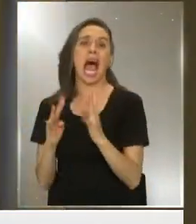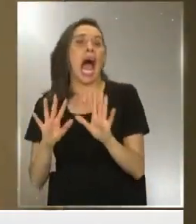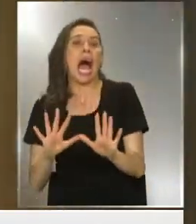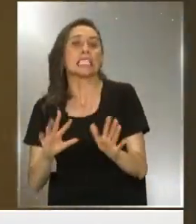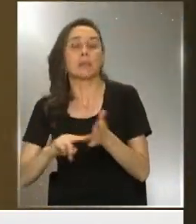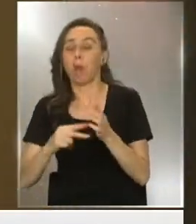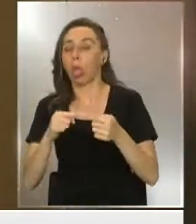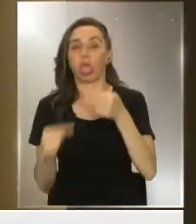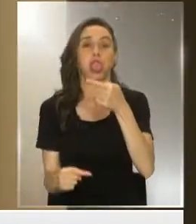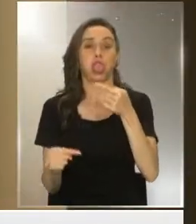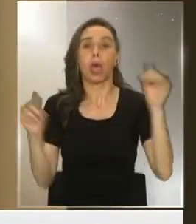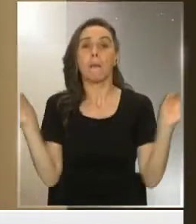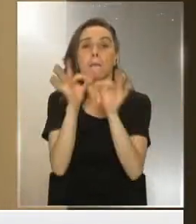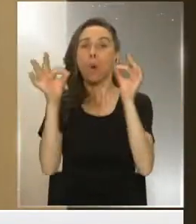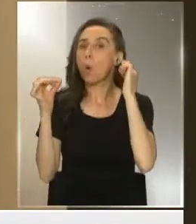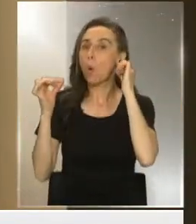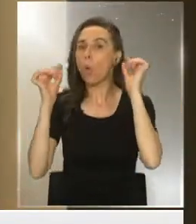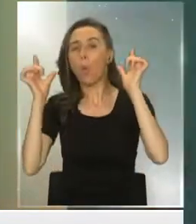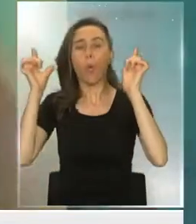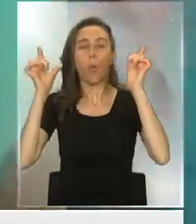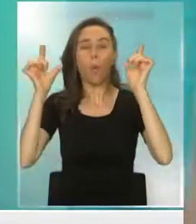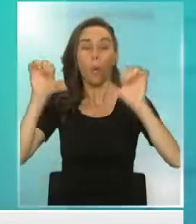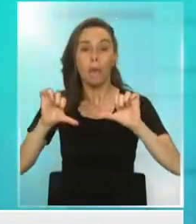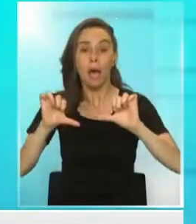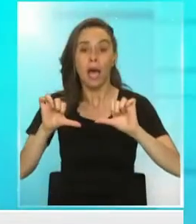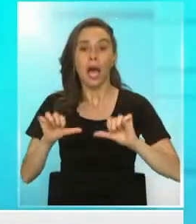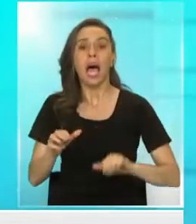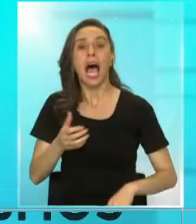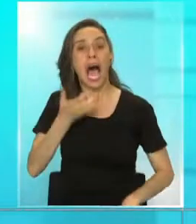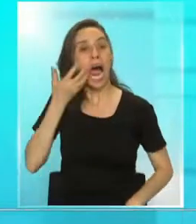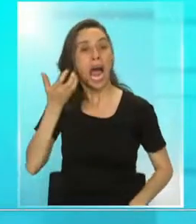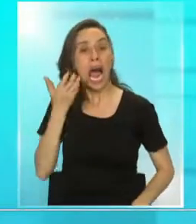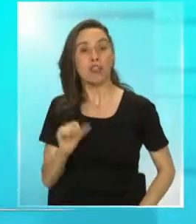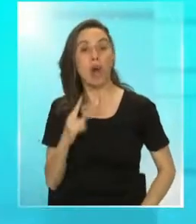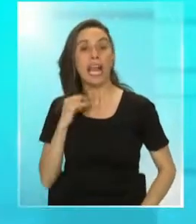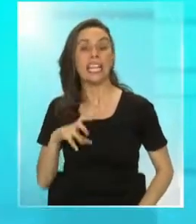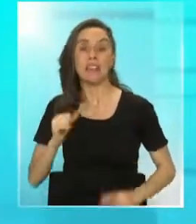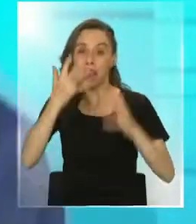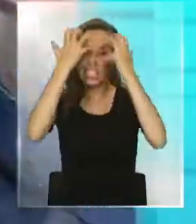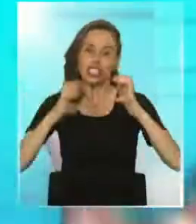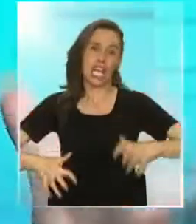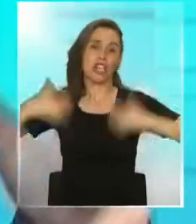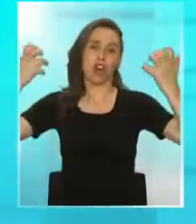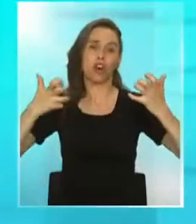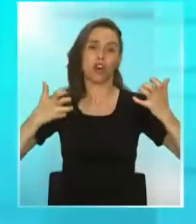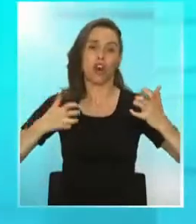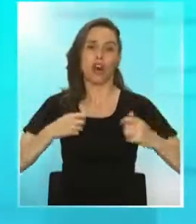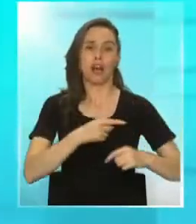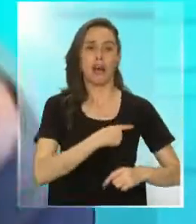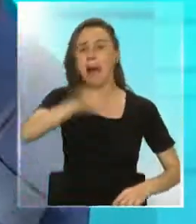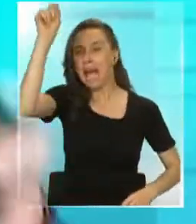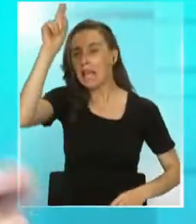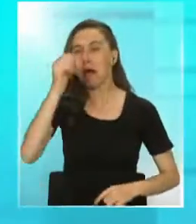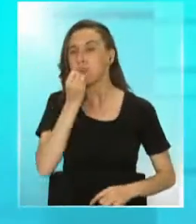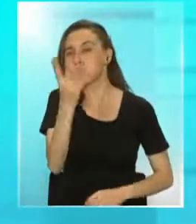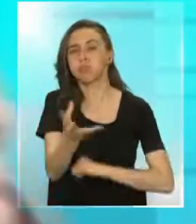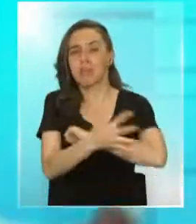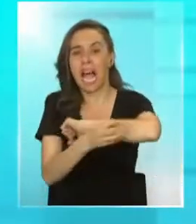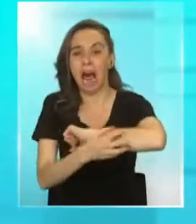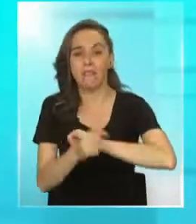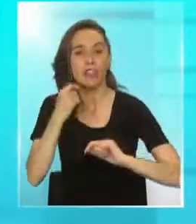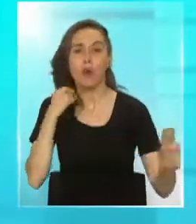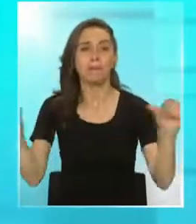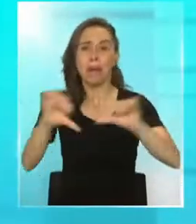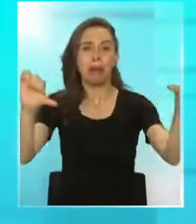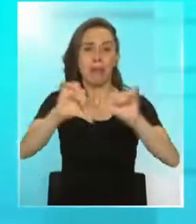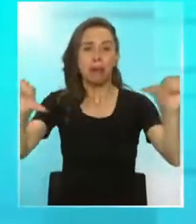Propio, sí, no todo fue... No, claro. Y se enojó el Gato al Quinta, pues, ¿eh? Nos mandó a todo el mundo a cierta parte, ¿cierto? Y no, y esto se hace así, y chao, chao, y